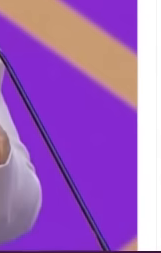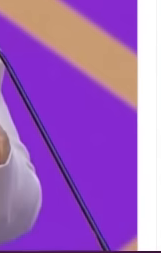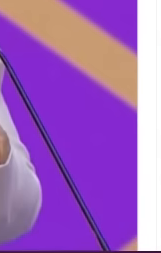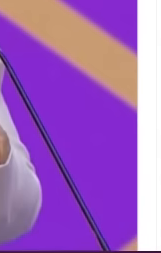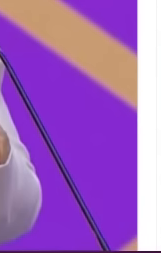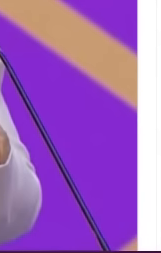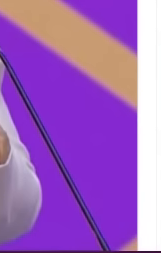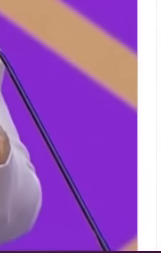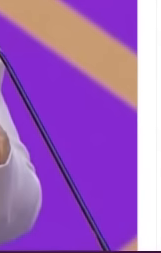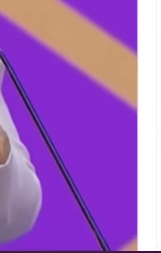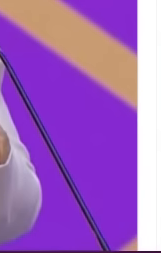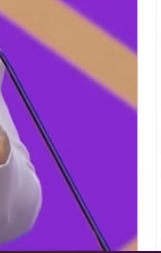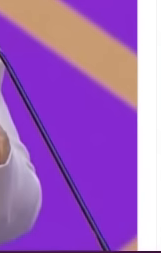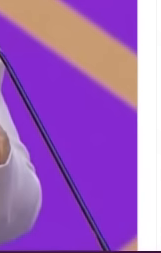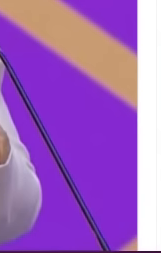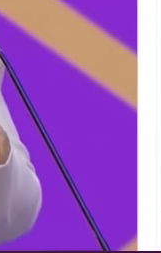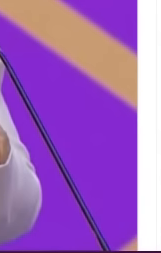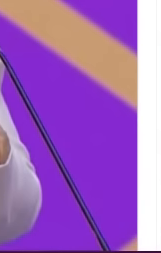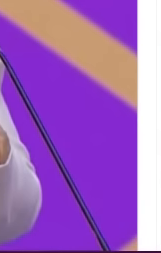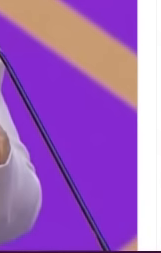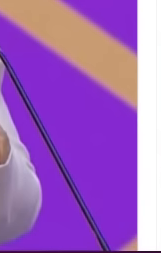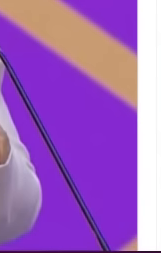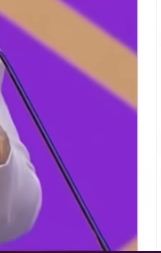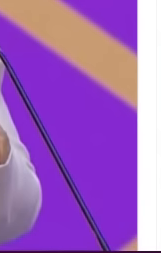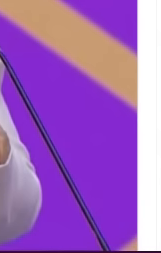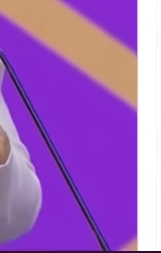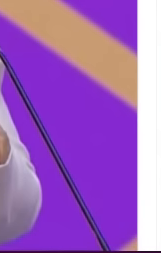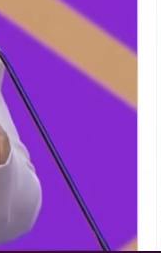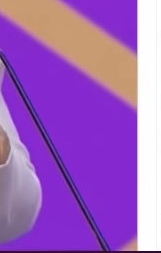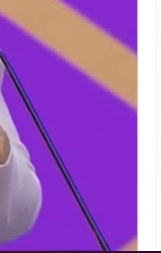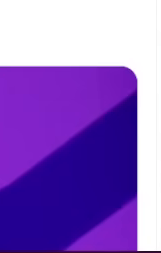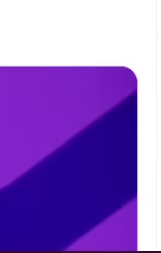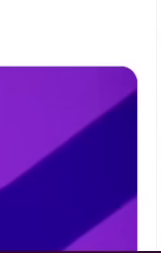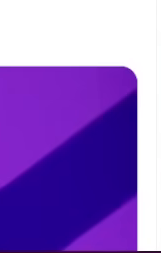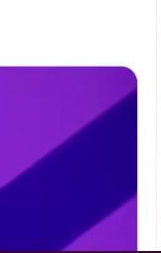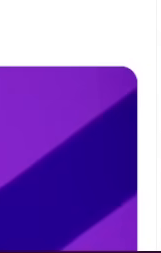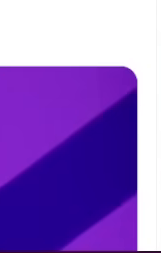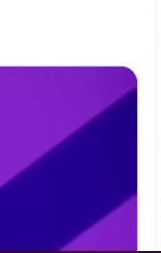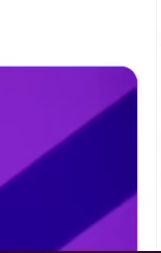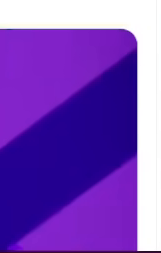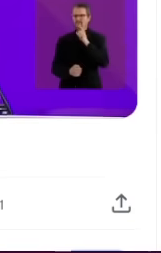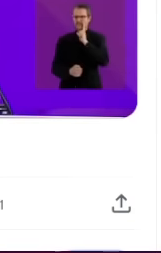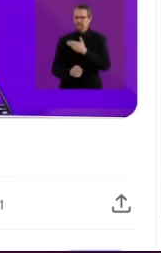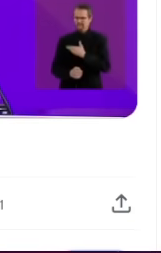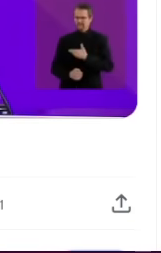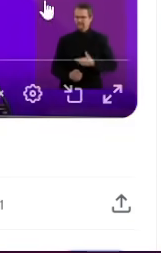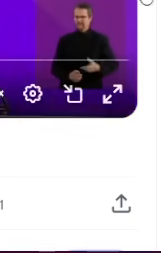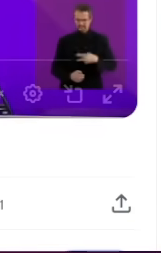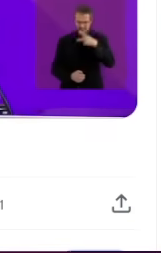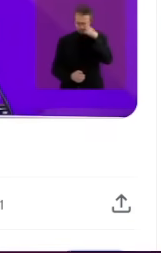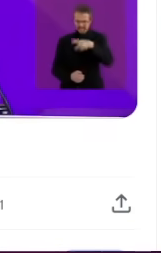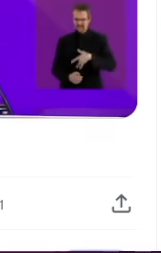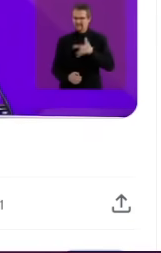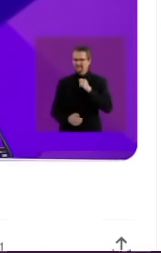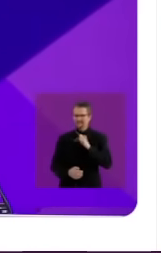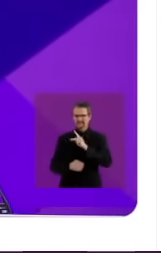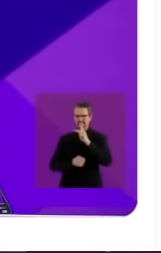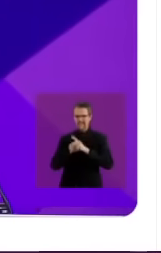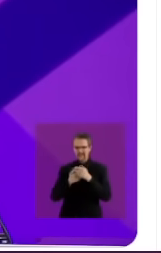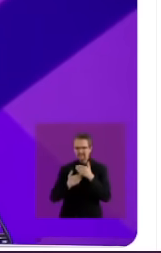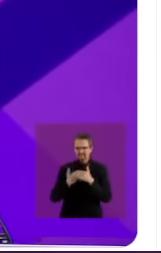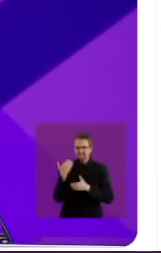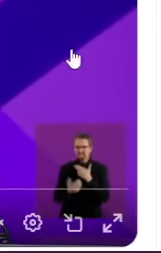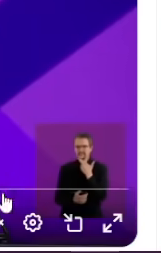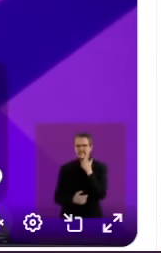la república. ¡Qué vergüenza que no sea chismosa la señora que ni cuenta se dio! ¿Qué momento puso la bandera al revés? Y esta es la